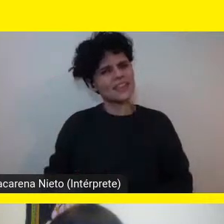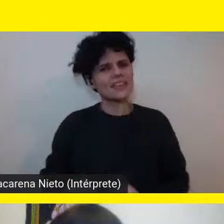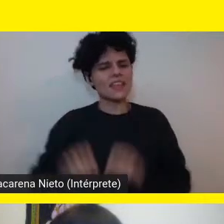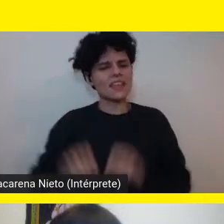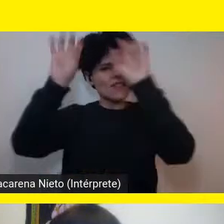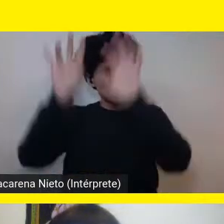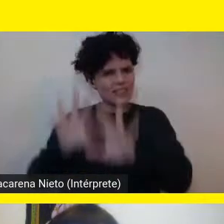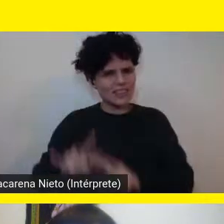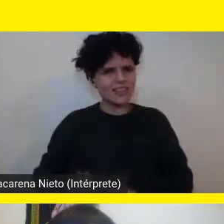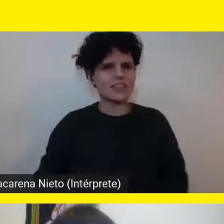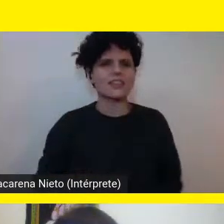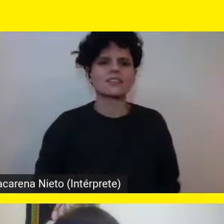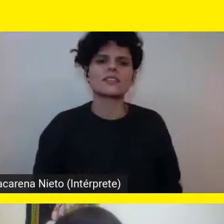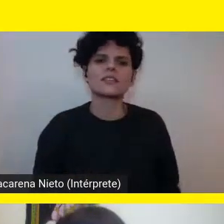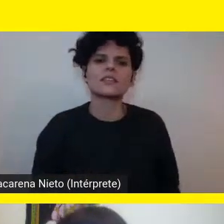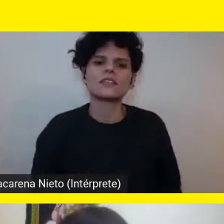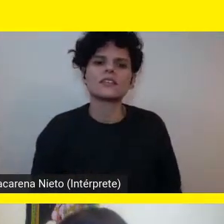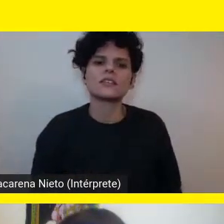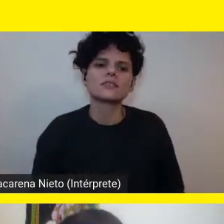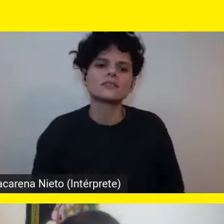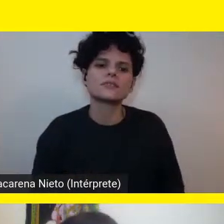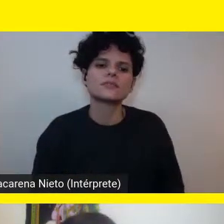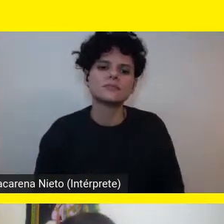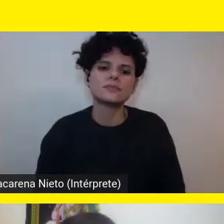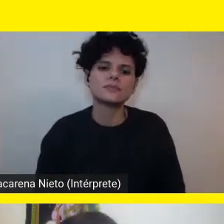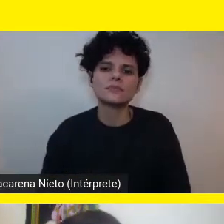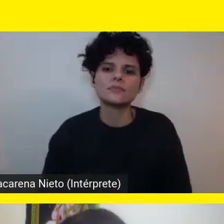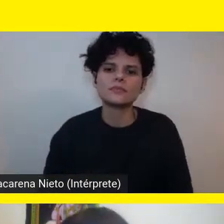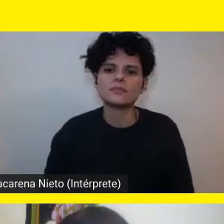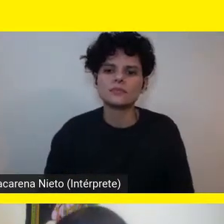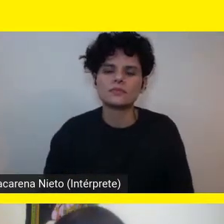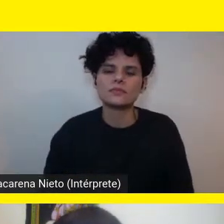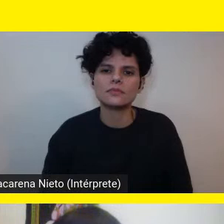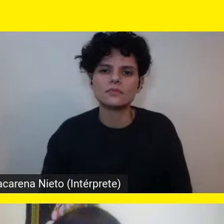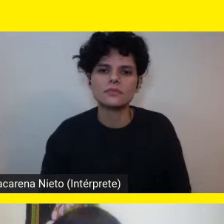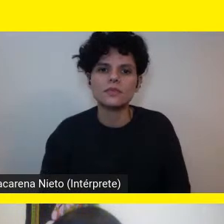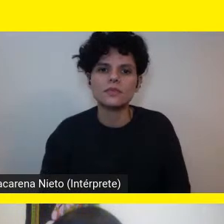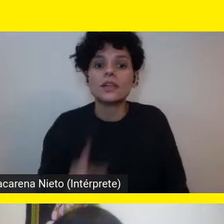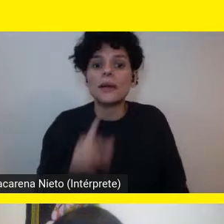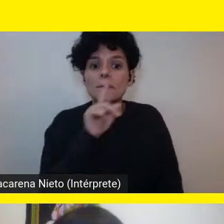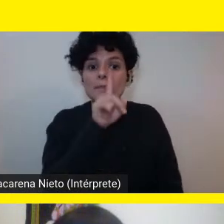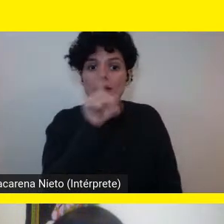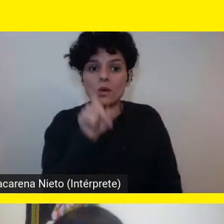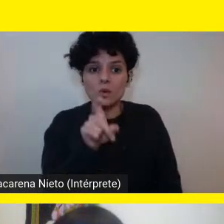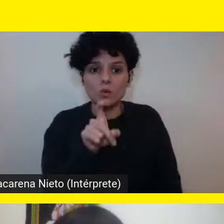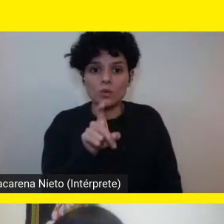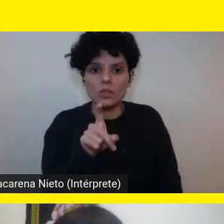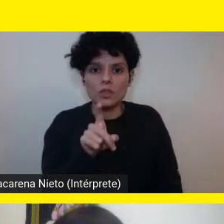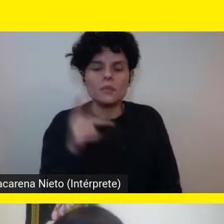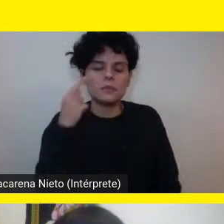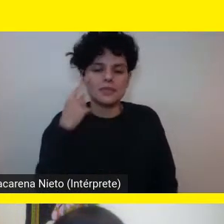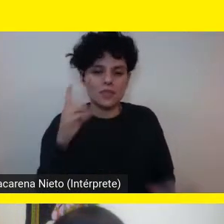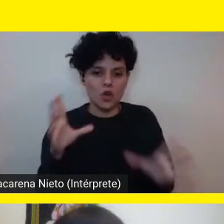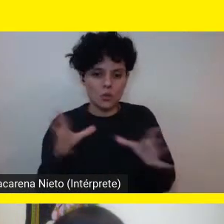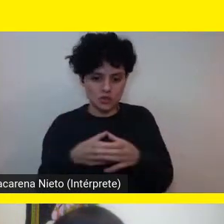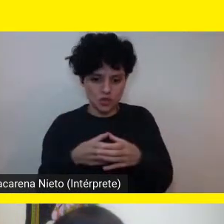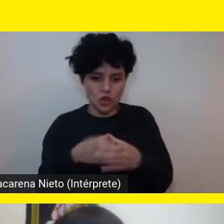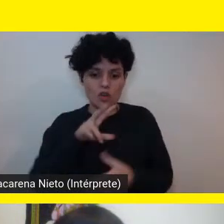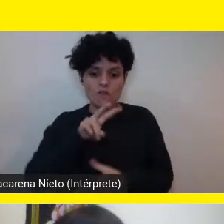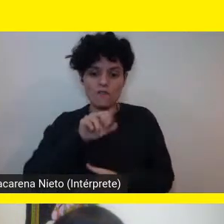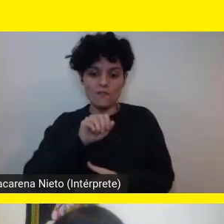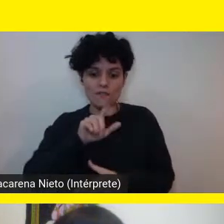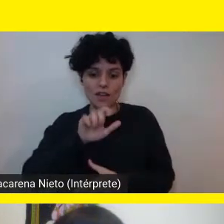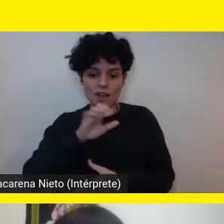¿Debería haber existido o debería existir algún organismo, así como se hizo una comisión Balech, un organismo